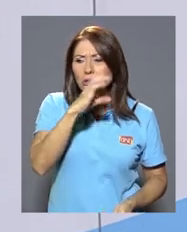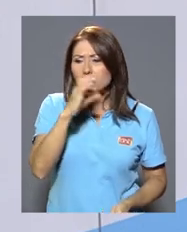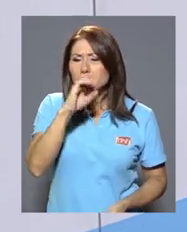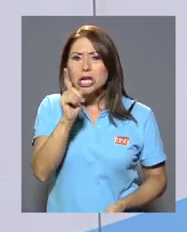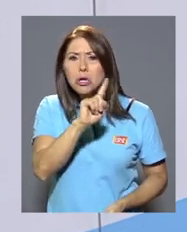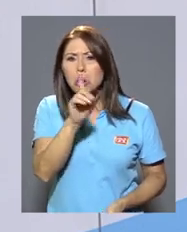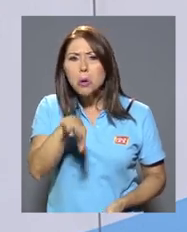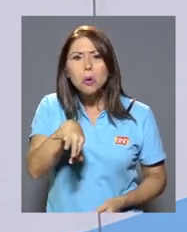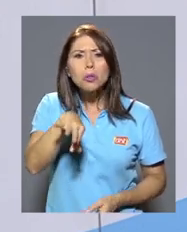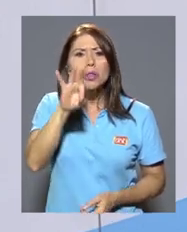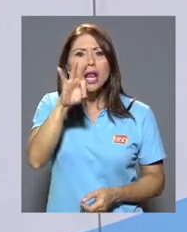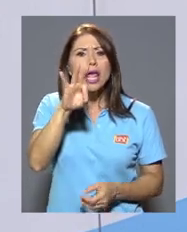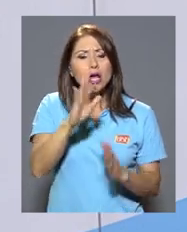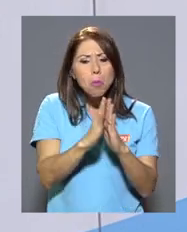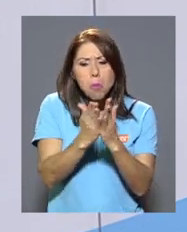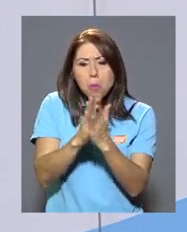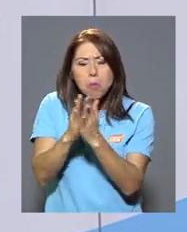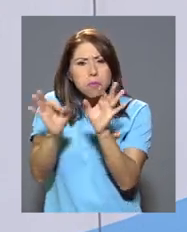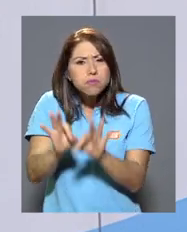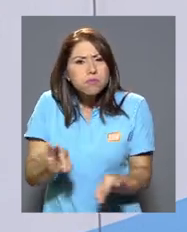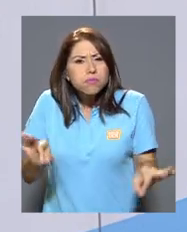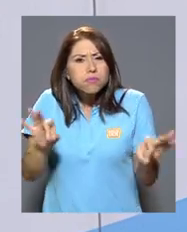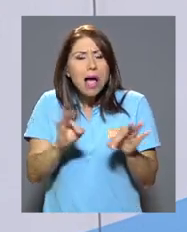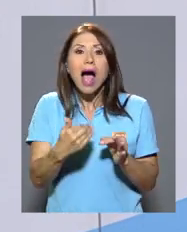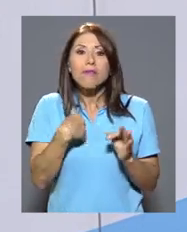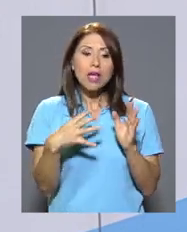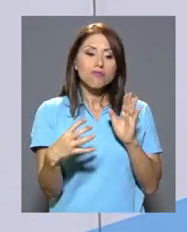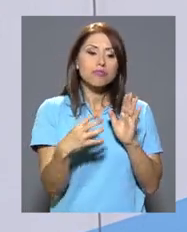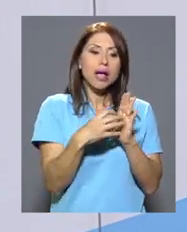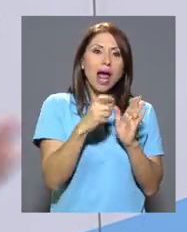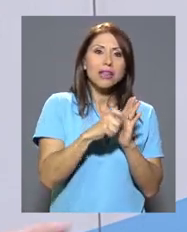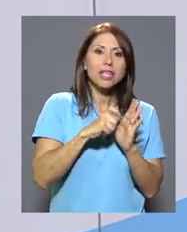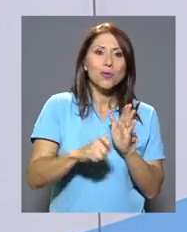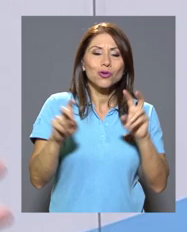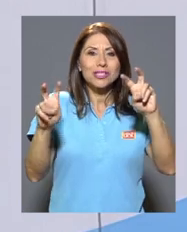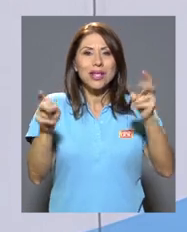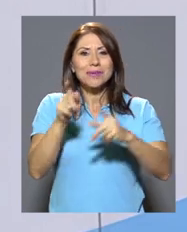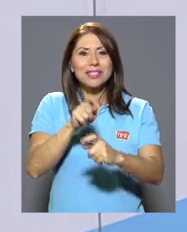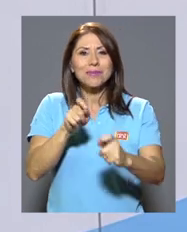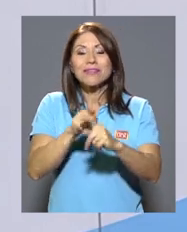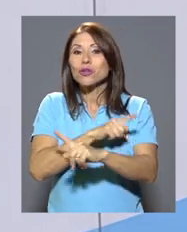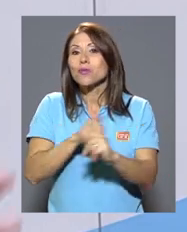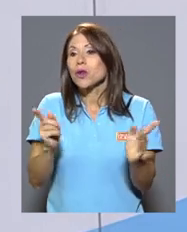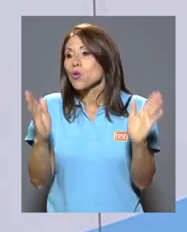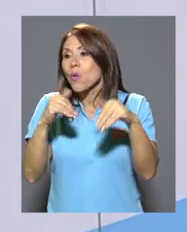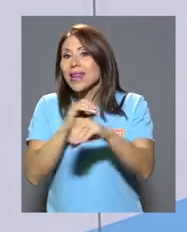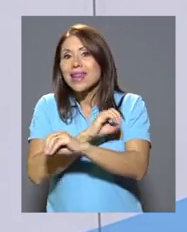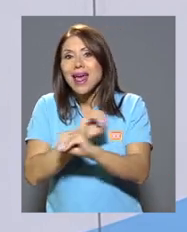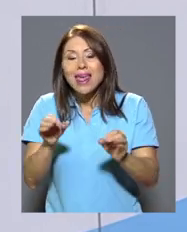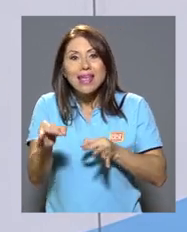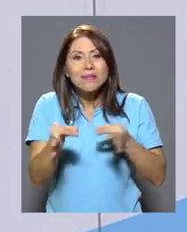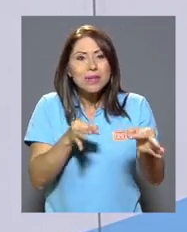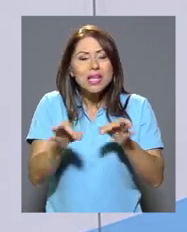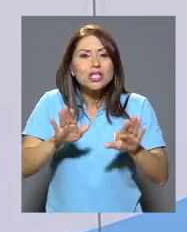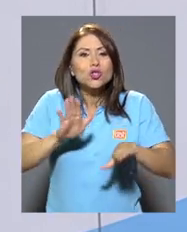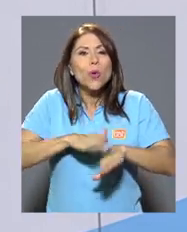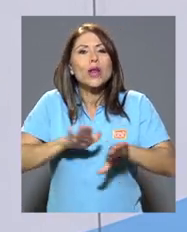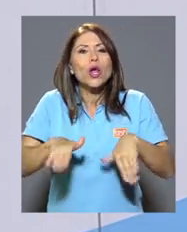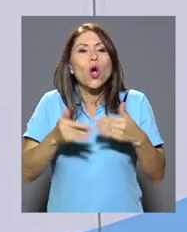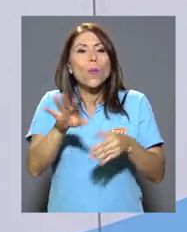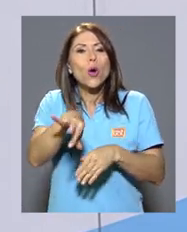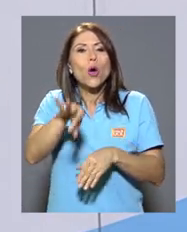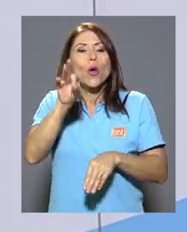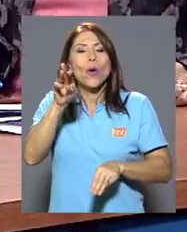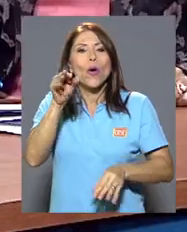habían artículos habían sobre temas muy específicos pero no sobre el mecanismo o el sistema de elección de magistrados y